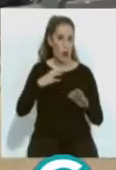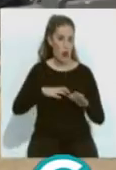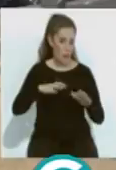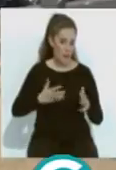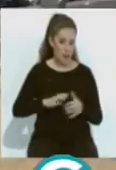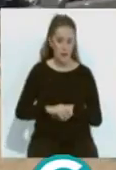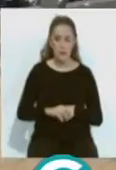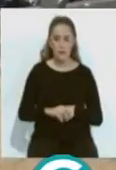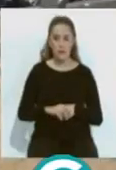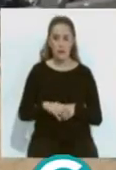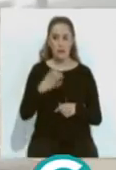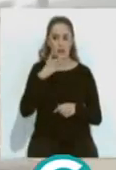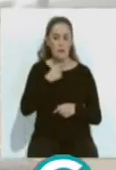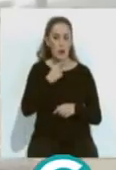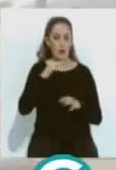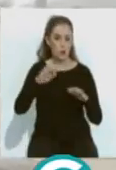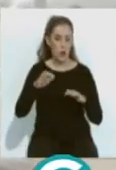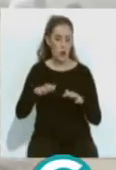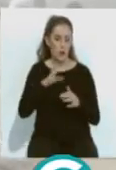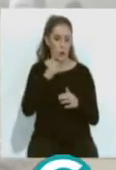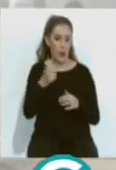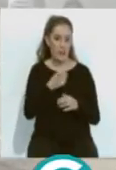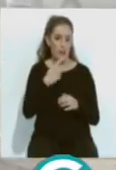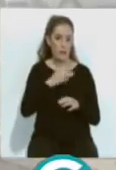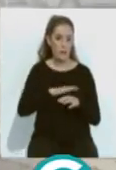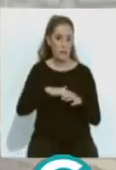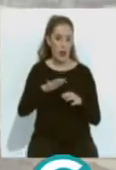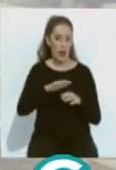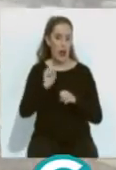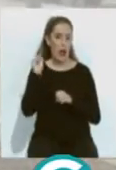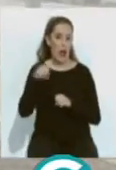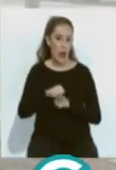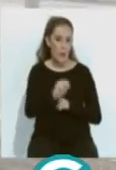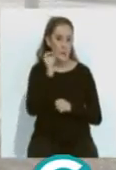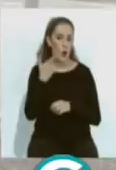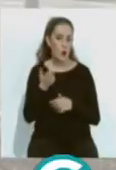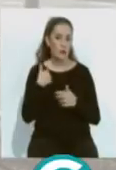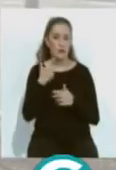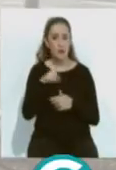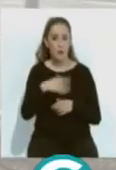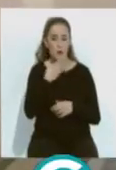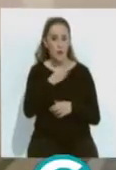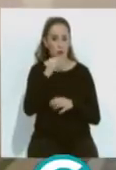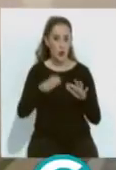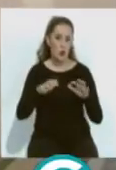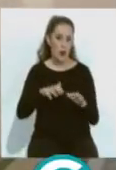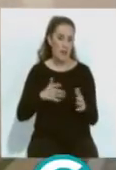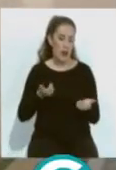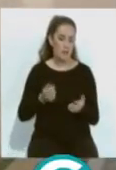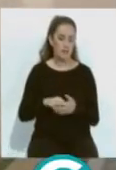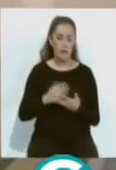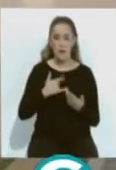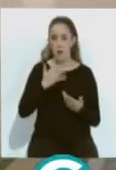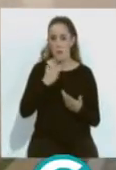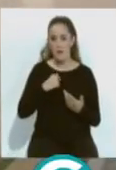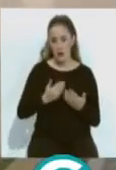Sí me gusta porque la lluvia hace falta para los campos y eso, pero y también es bonito que llueva, ¿no? Pero prefiero